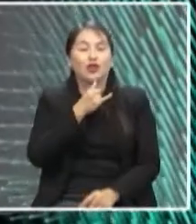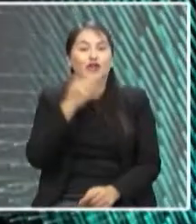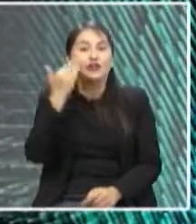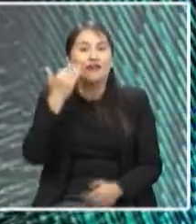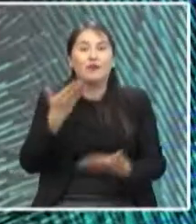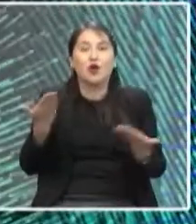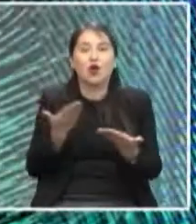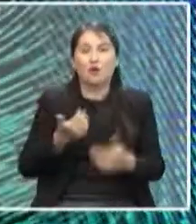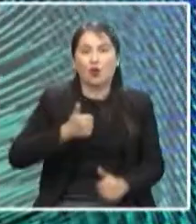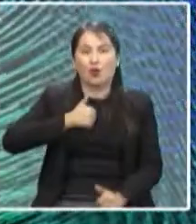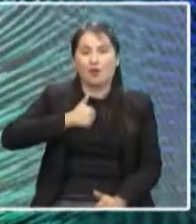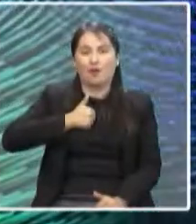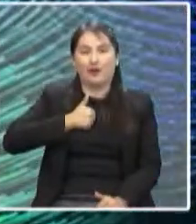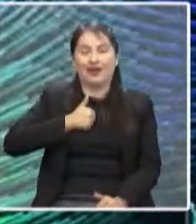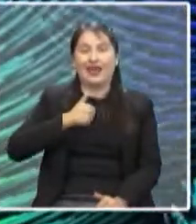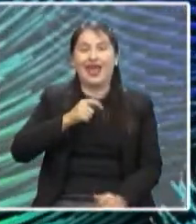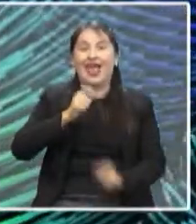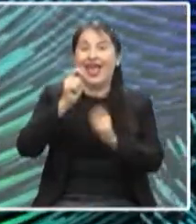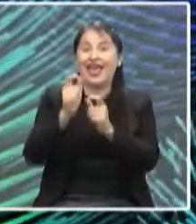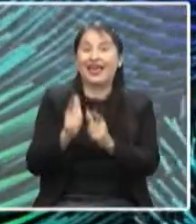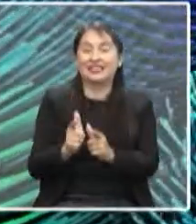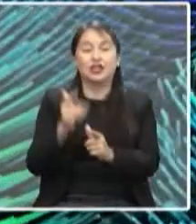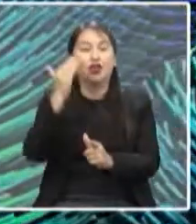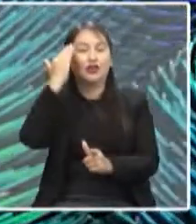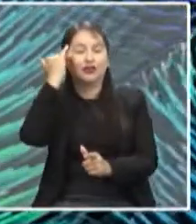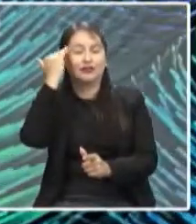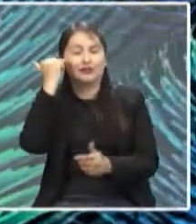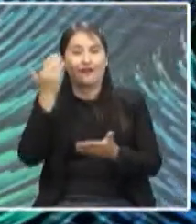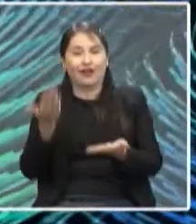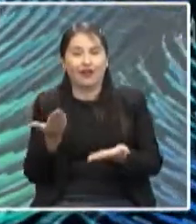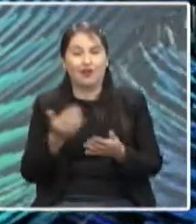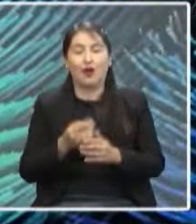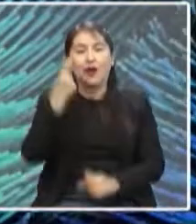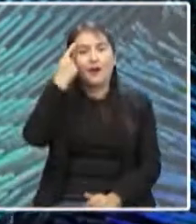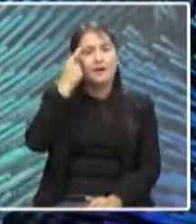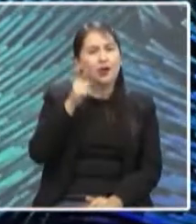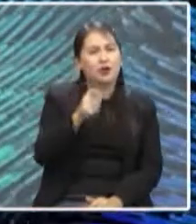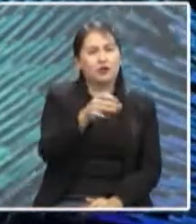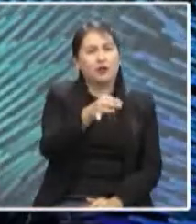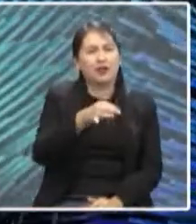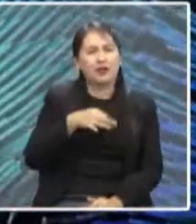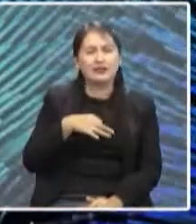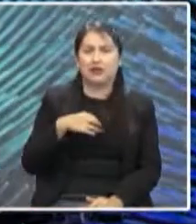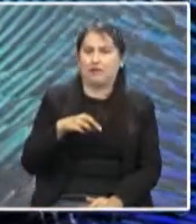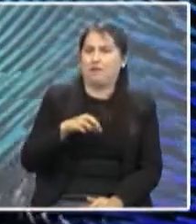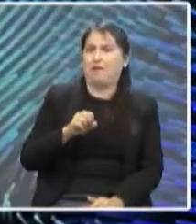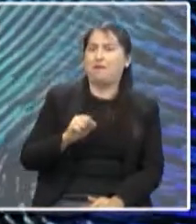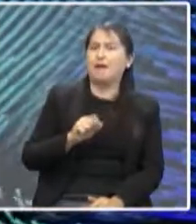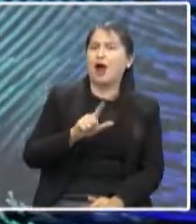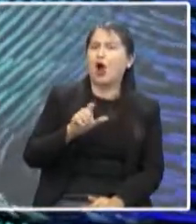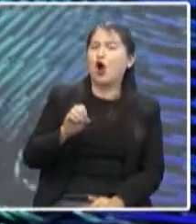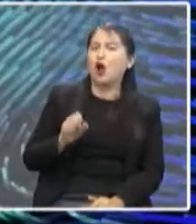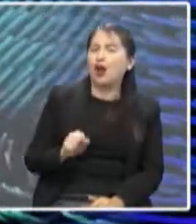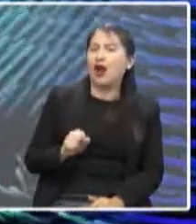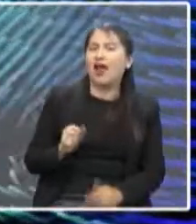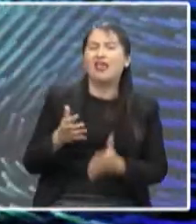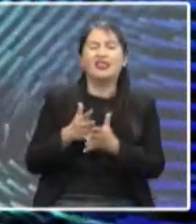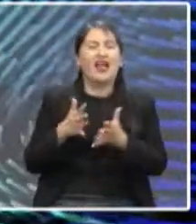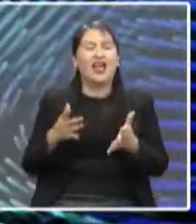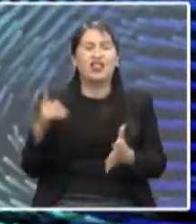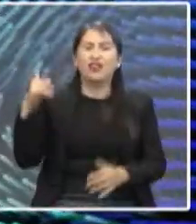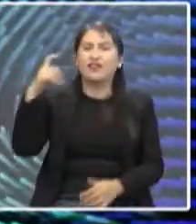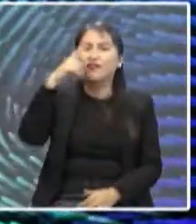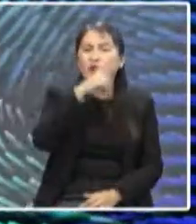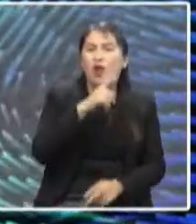cuyo chance de éxito es totalmente desconocido. Pero tú me dirás, Paola, con tanta dificultad que es hacer